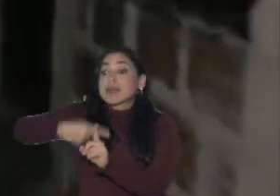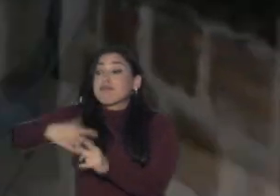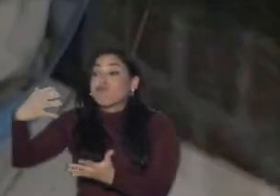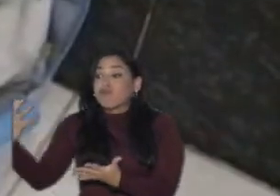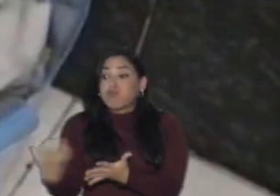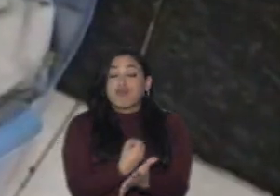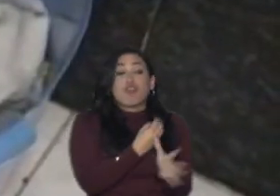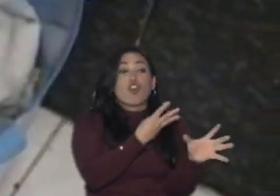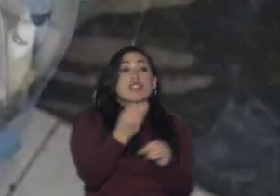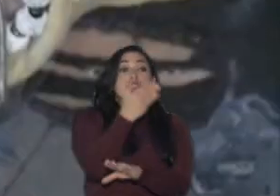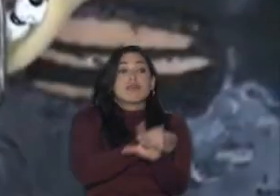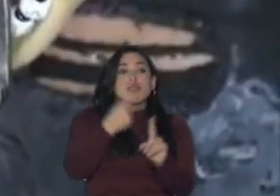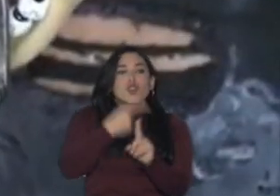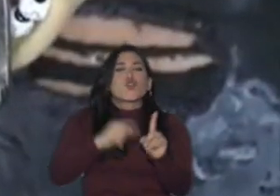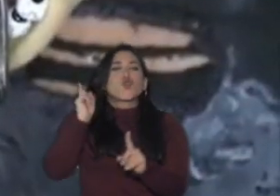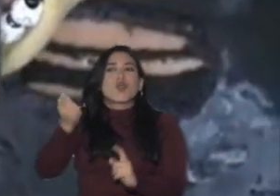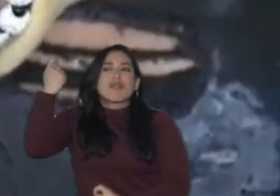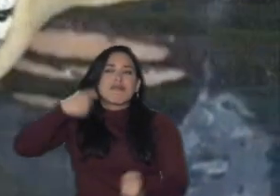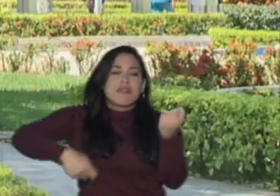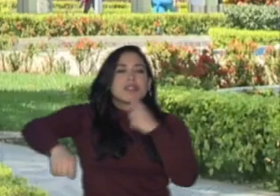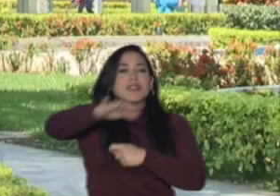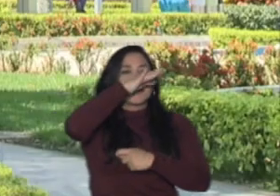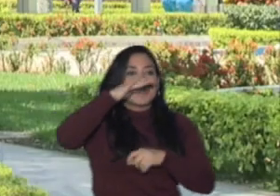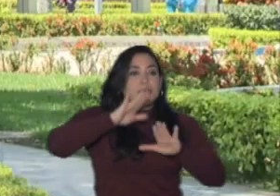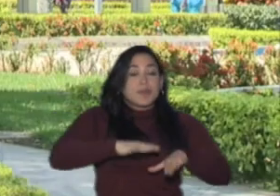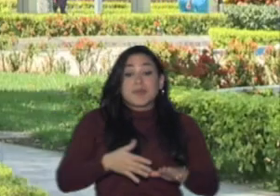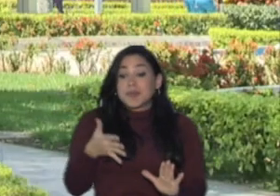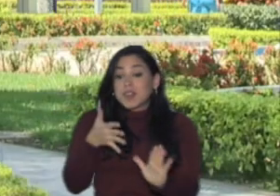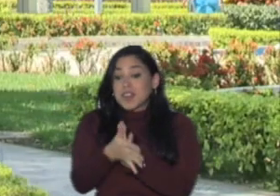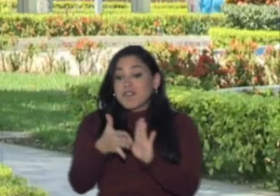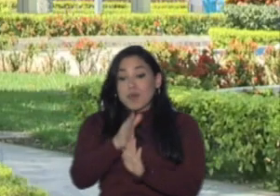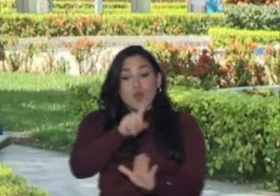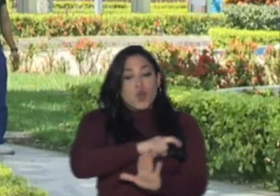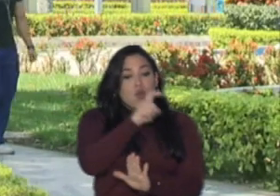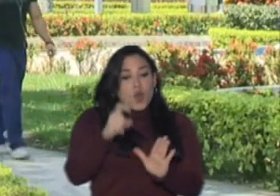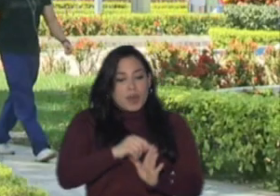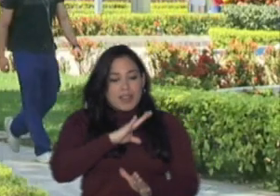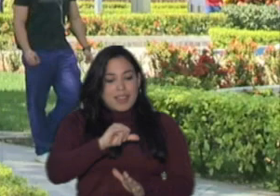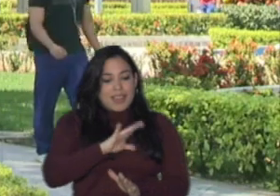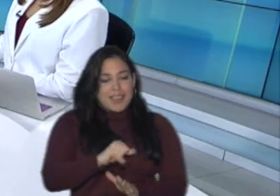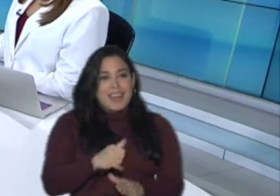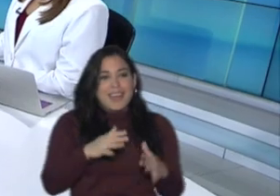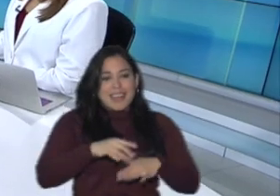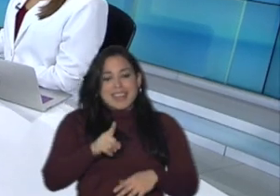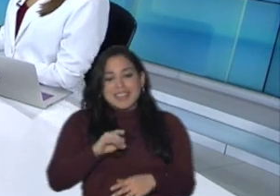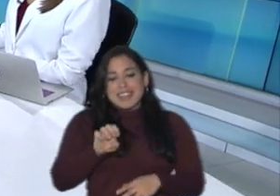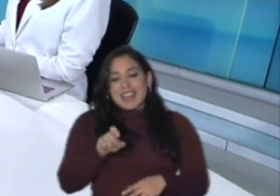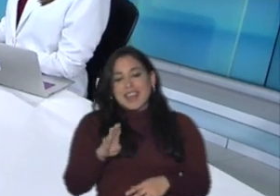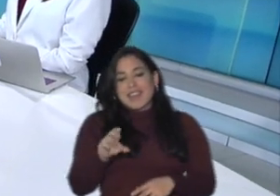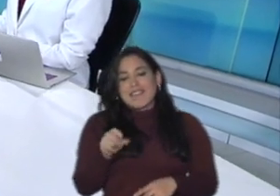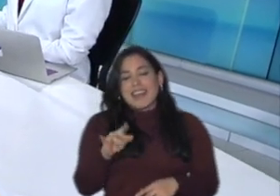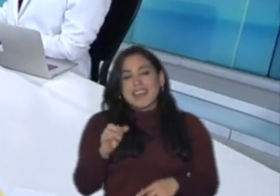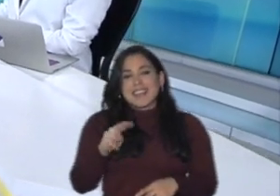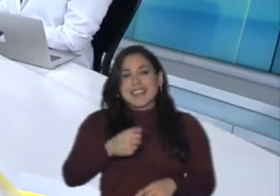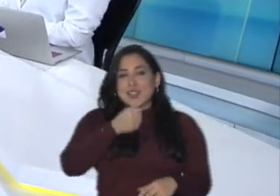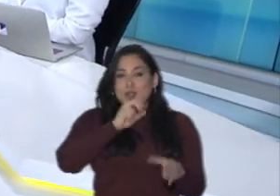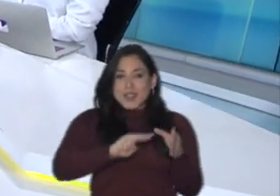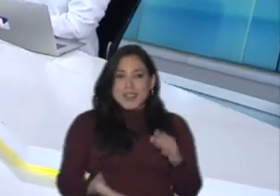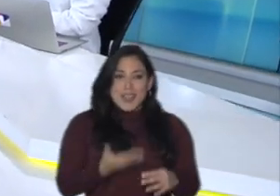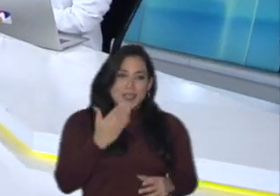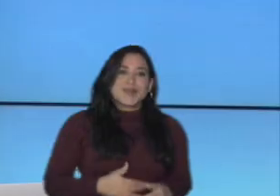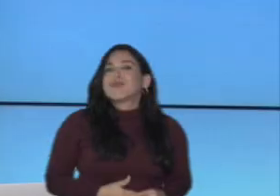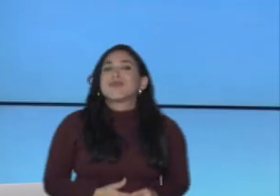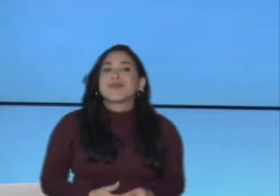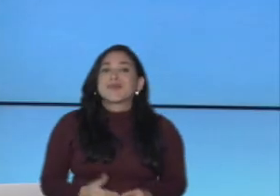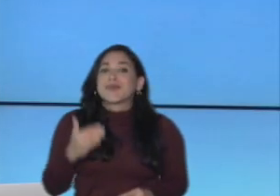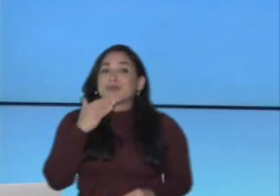mensualmente, producto de la venta de estupefacientes. Es por ahora la información desde Cali. Sebastián Bedoya, Noticentro 1 CMI.